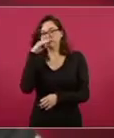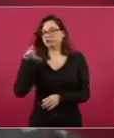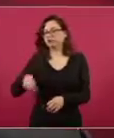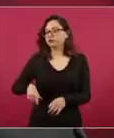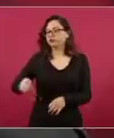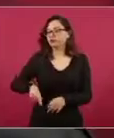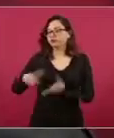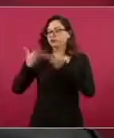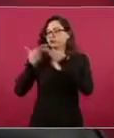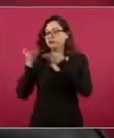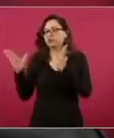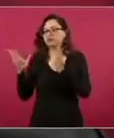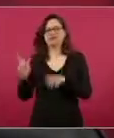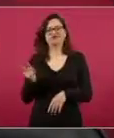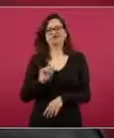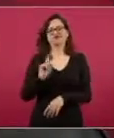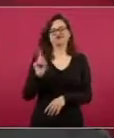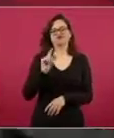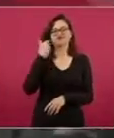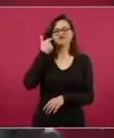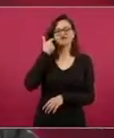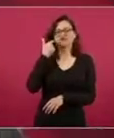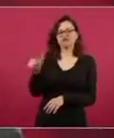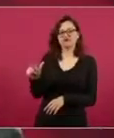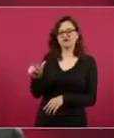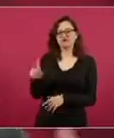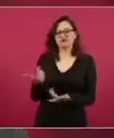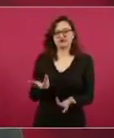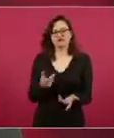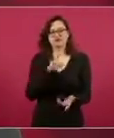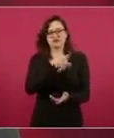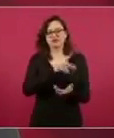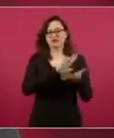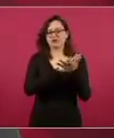pues empezaron con una campaña de descrédito a los maestros,